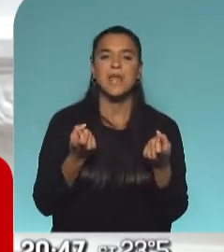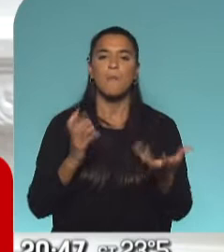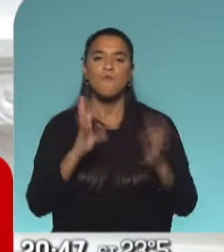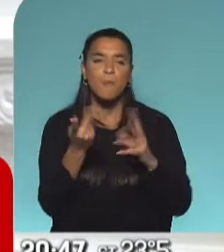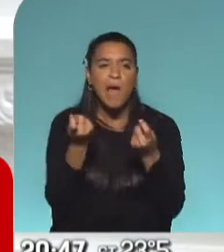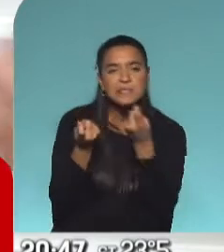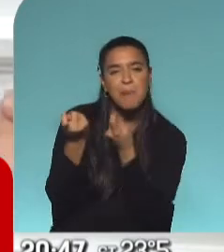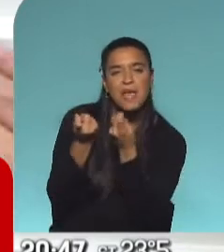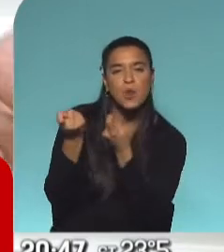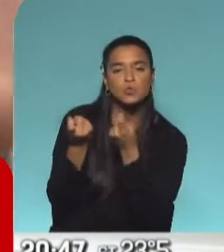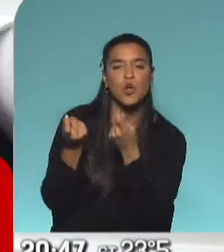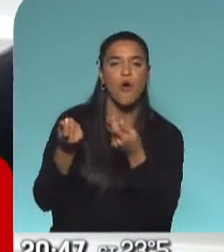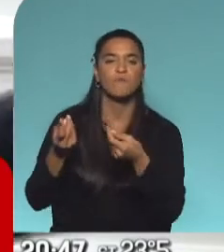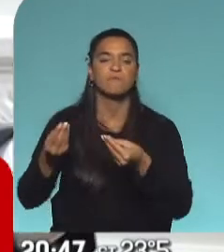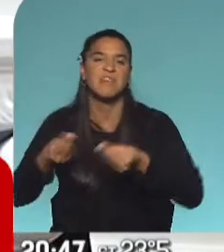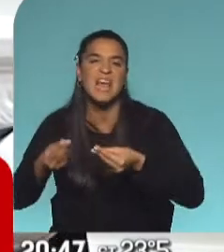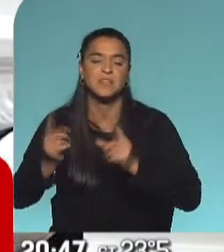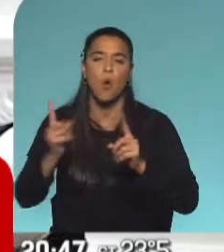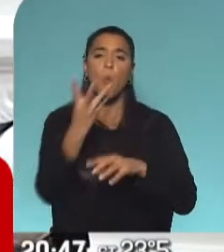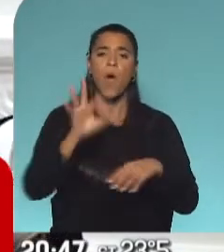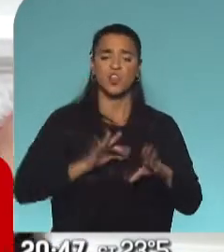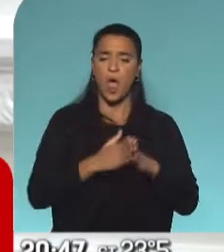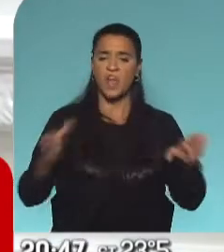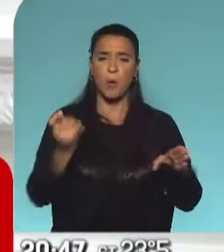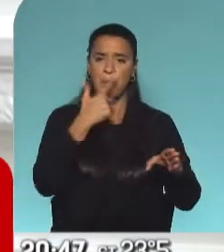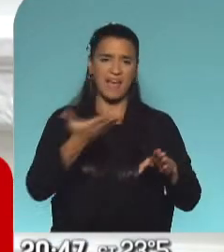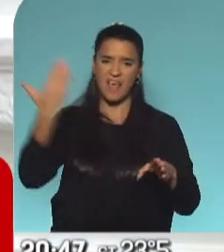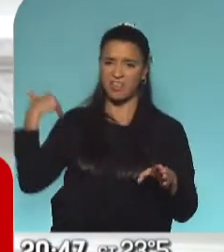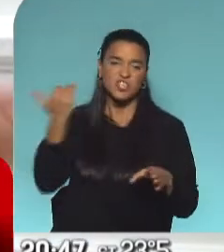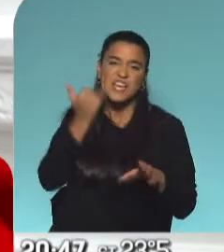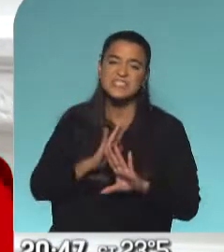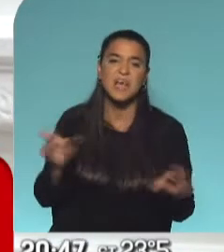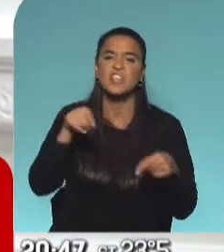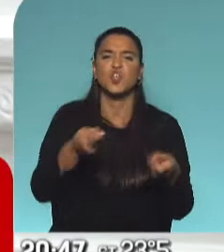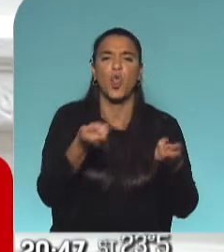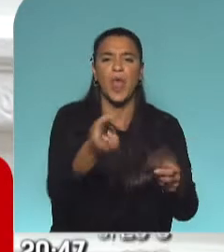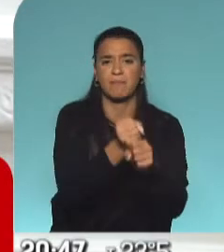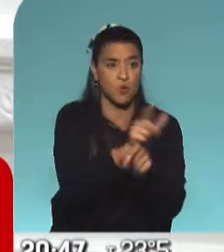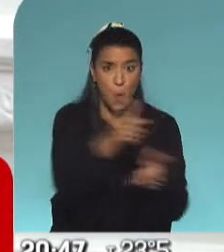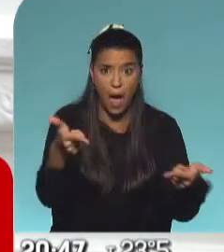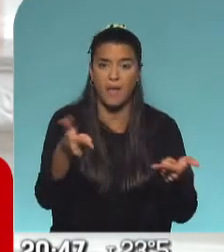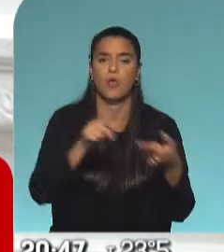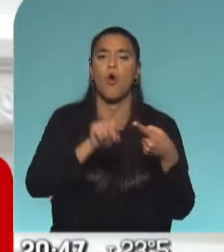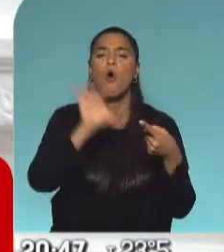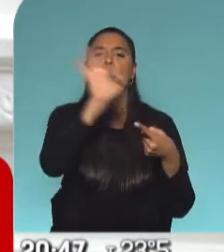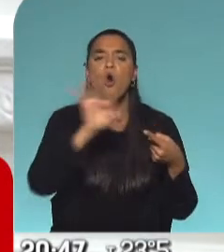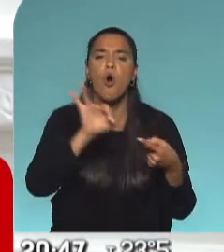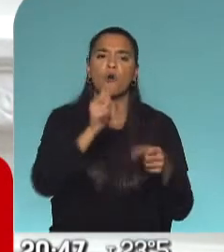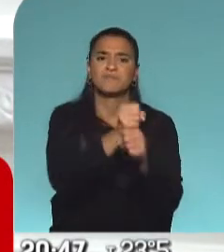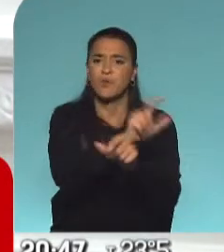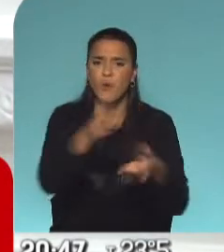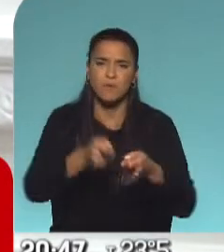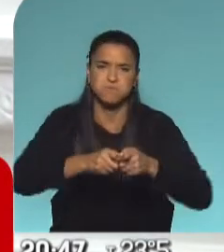especulación financiera. Eso fracasó, esos fueron los 4 años de Macri, que generó desempleo, que generó aumento de la desocupación,